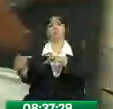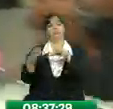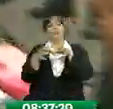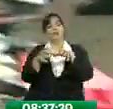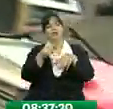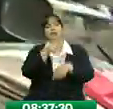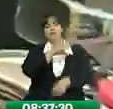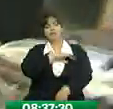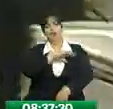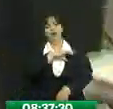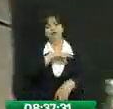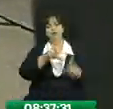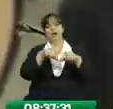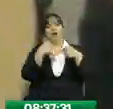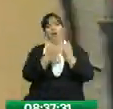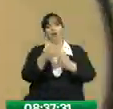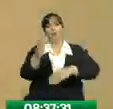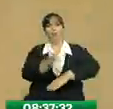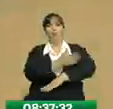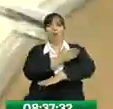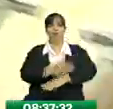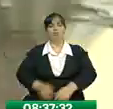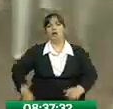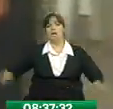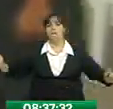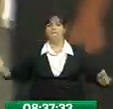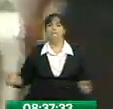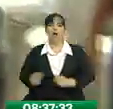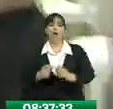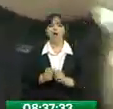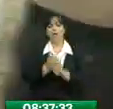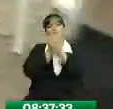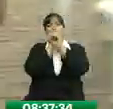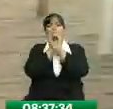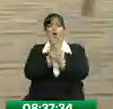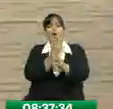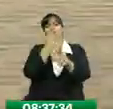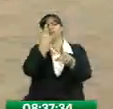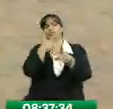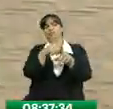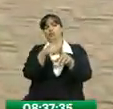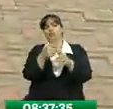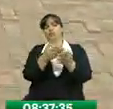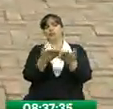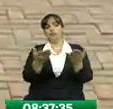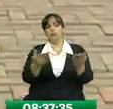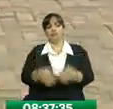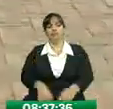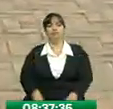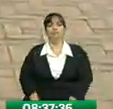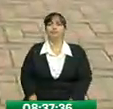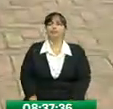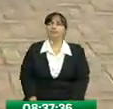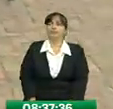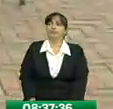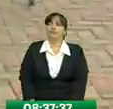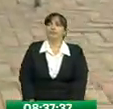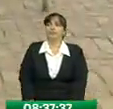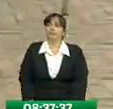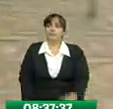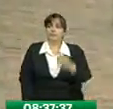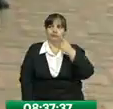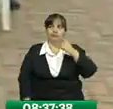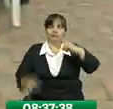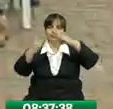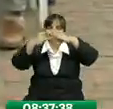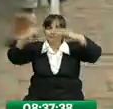Nacional, está por iniciar también con esta actividad. Y del lado de acá, las autoridades policiales de este circuito